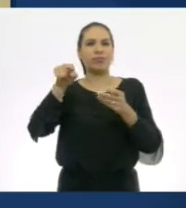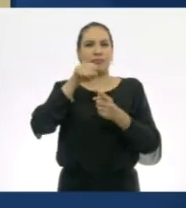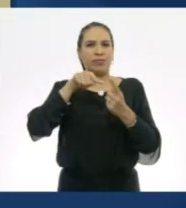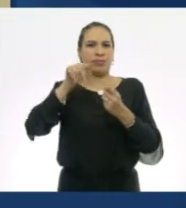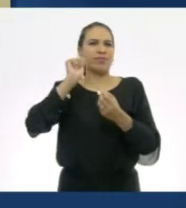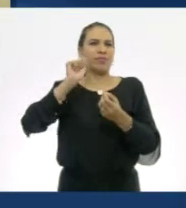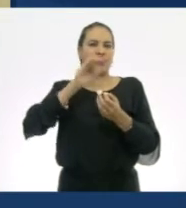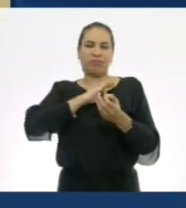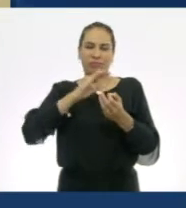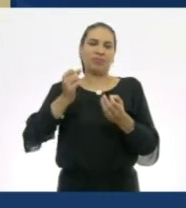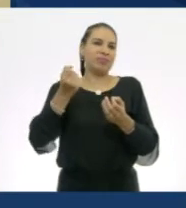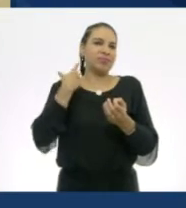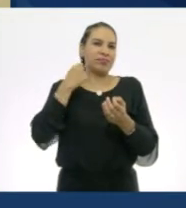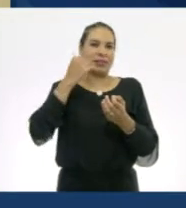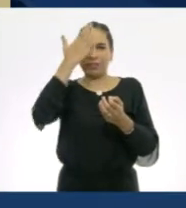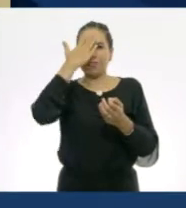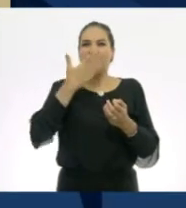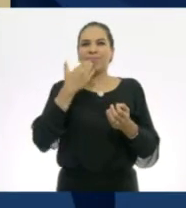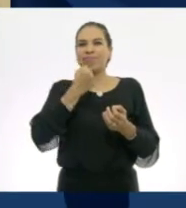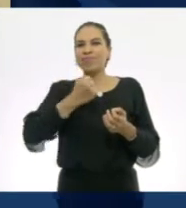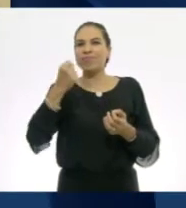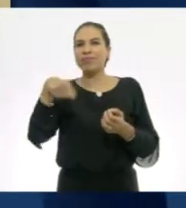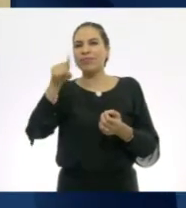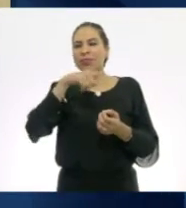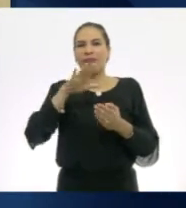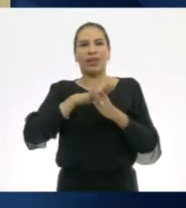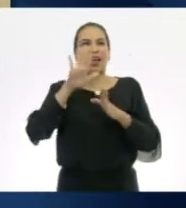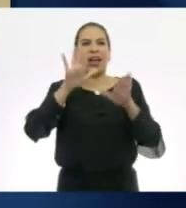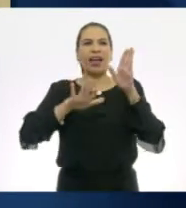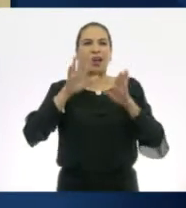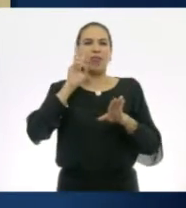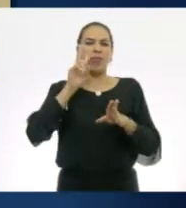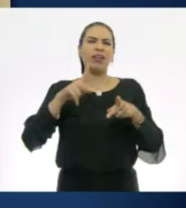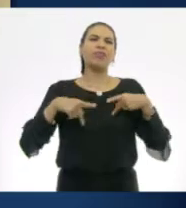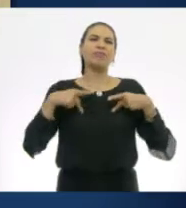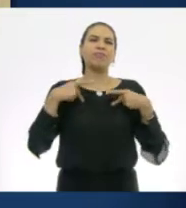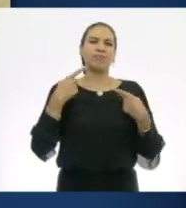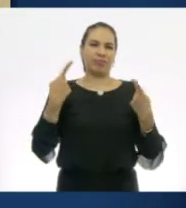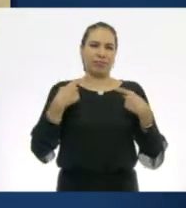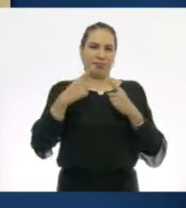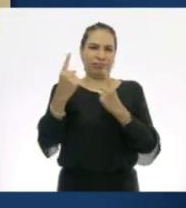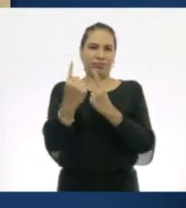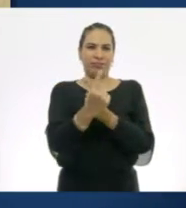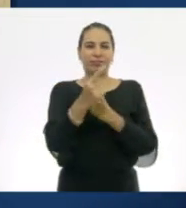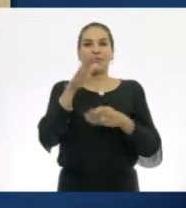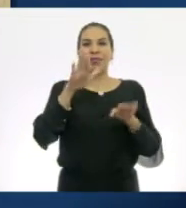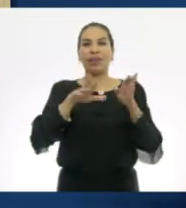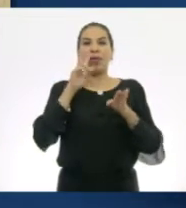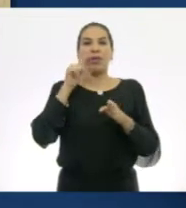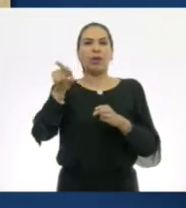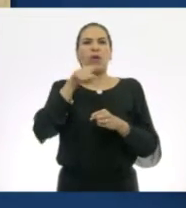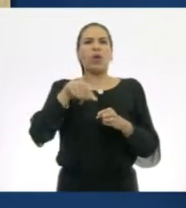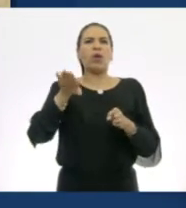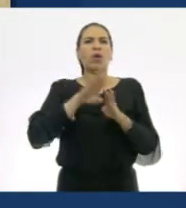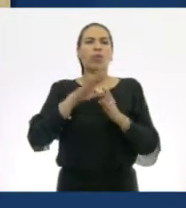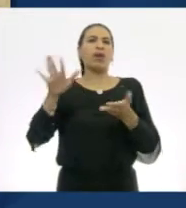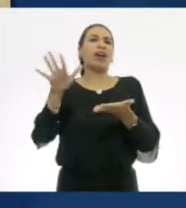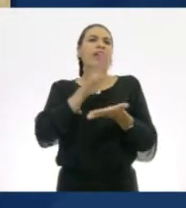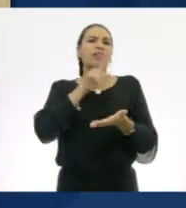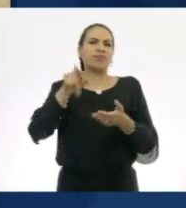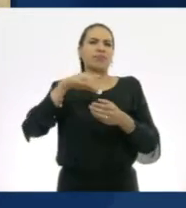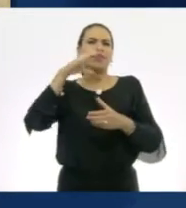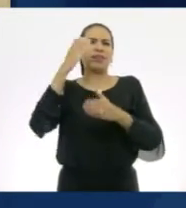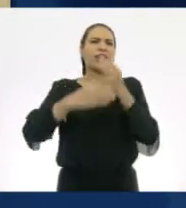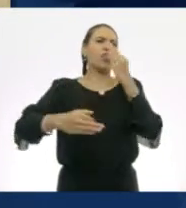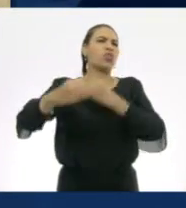depredador astuto y hábil, engañosamente frágil, que incluso ha sido acusado de acabar